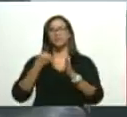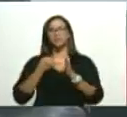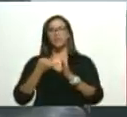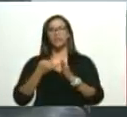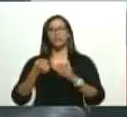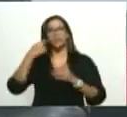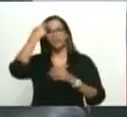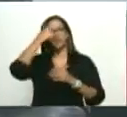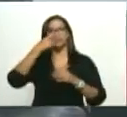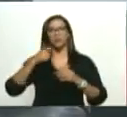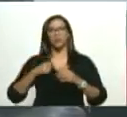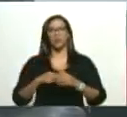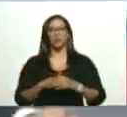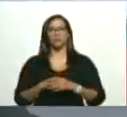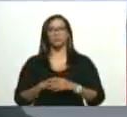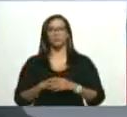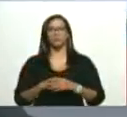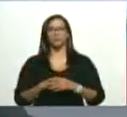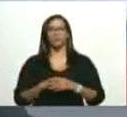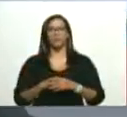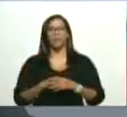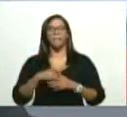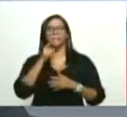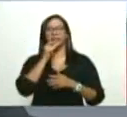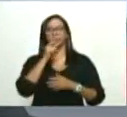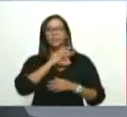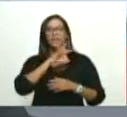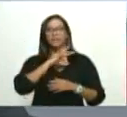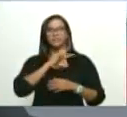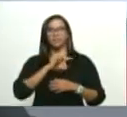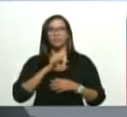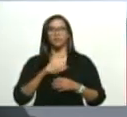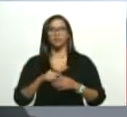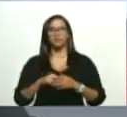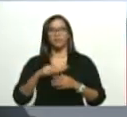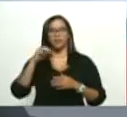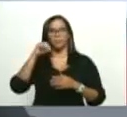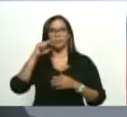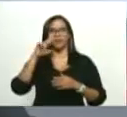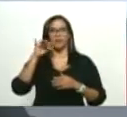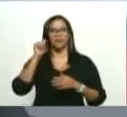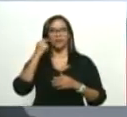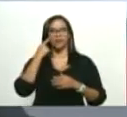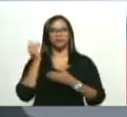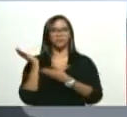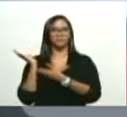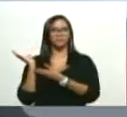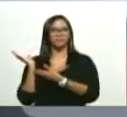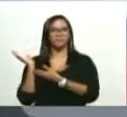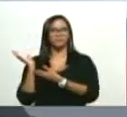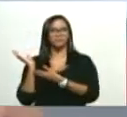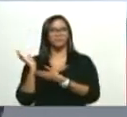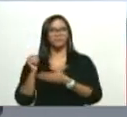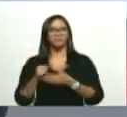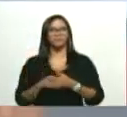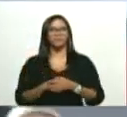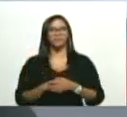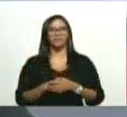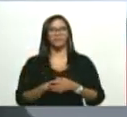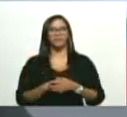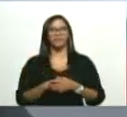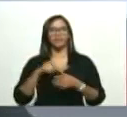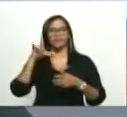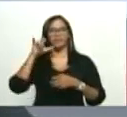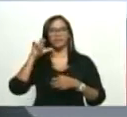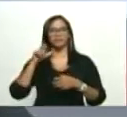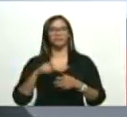pueblo tiene que ser protagonista. Pregunta a la señora Marialet de Los Pinos a través de Instagram, mi cuenta Boris